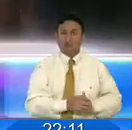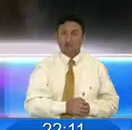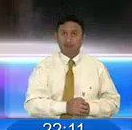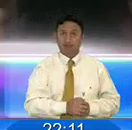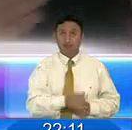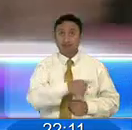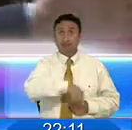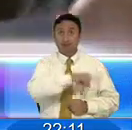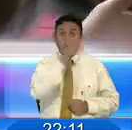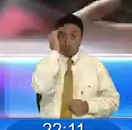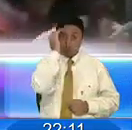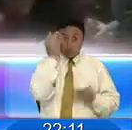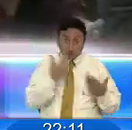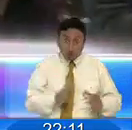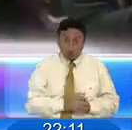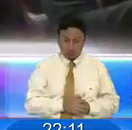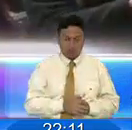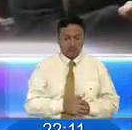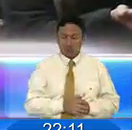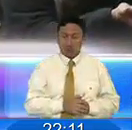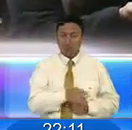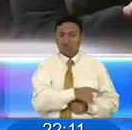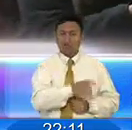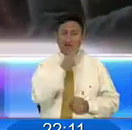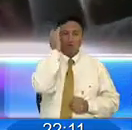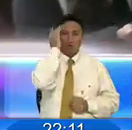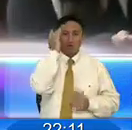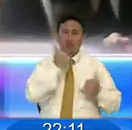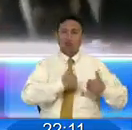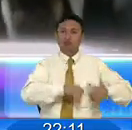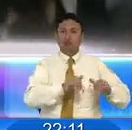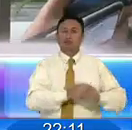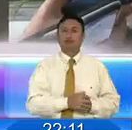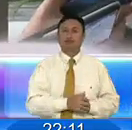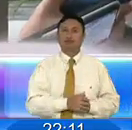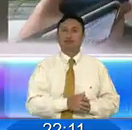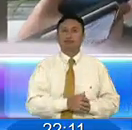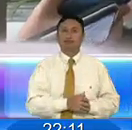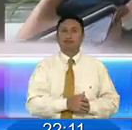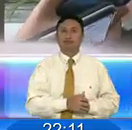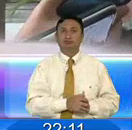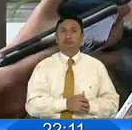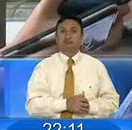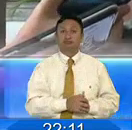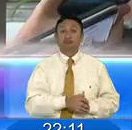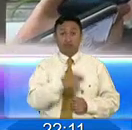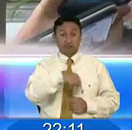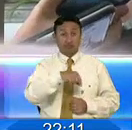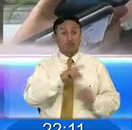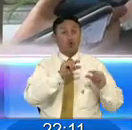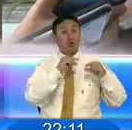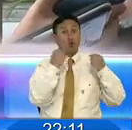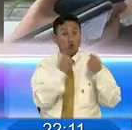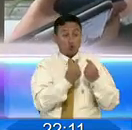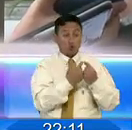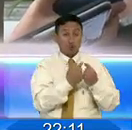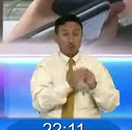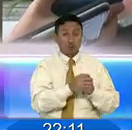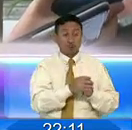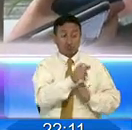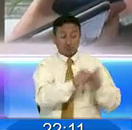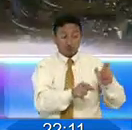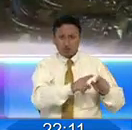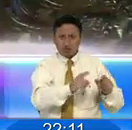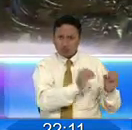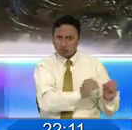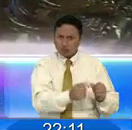preocupación no ha pasado para el gobernador Álvaro Castillo. Porque son realmente guerrillas urbanas, eso lo podemos decir, muy